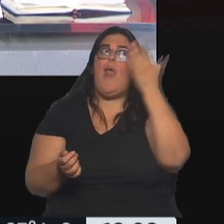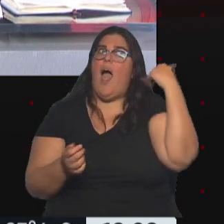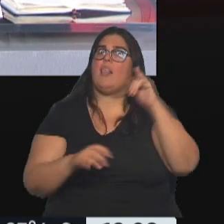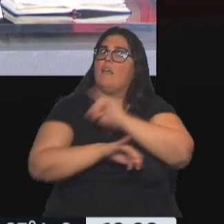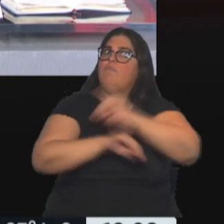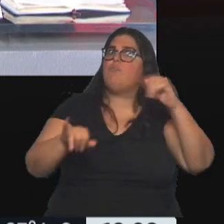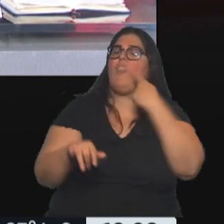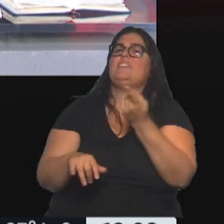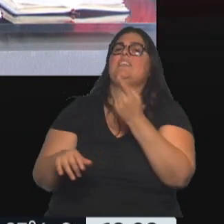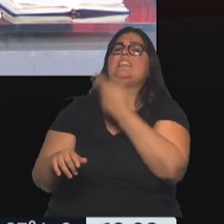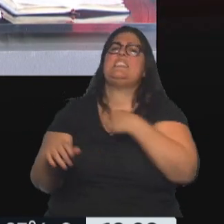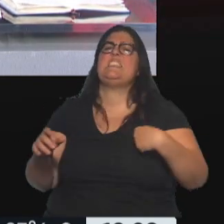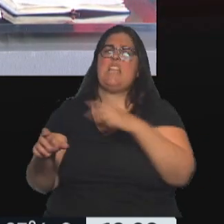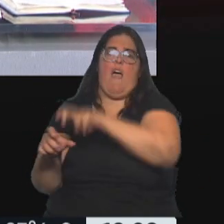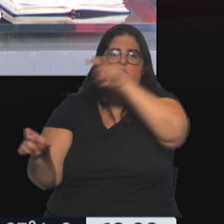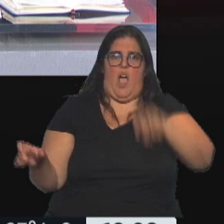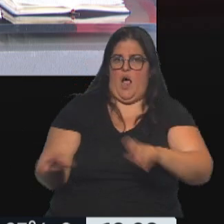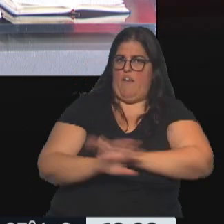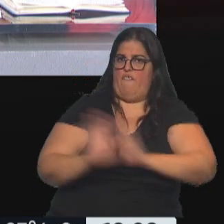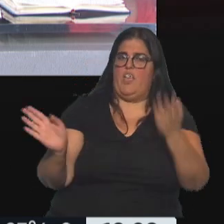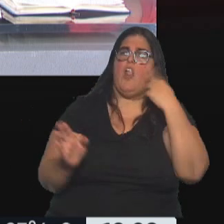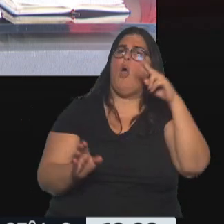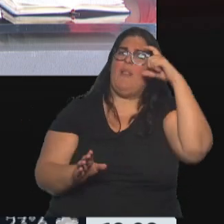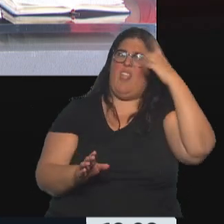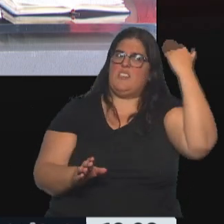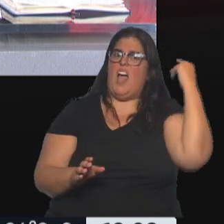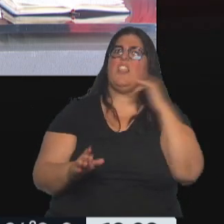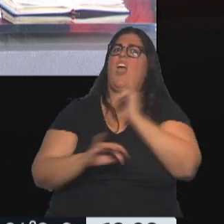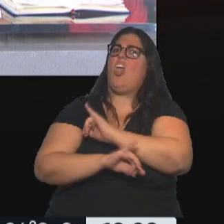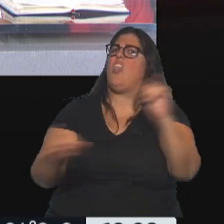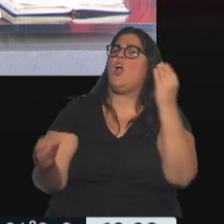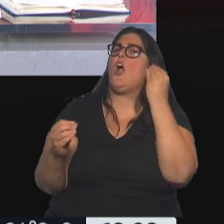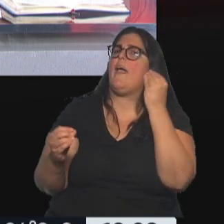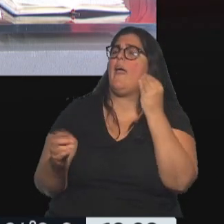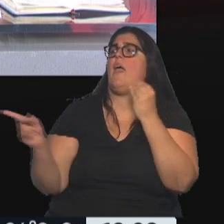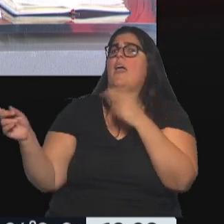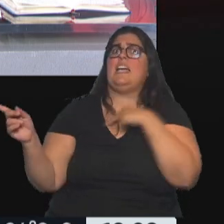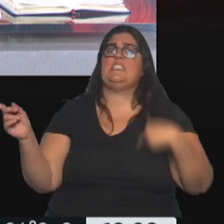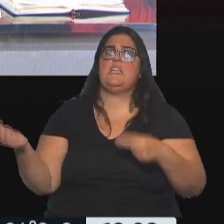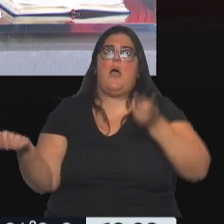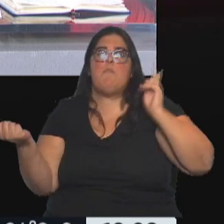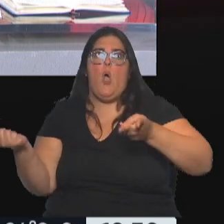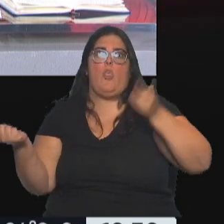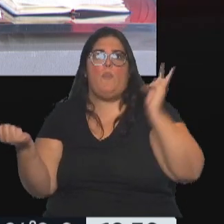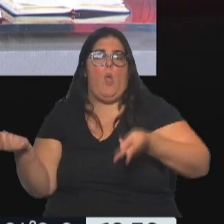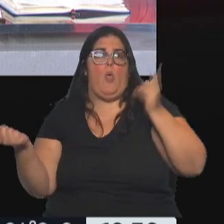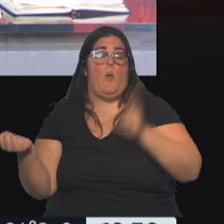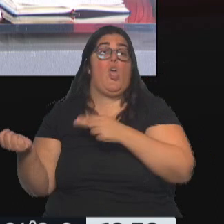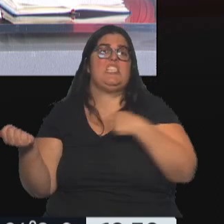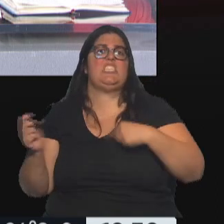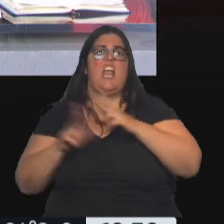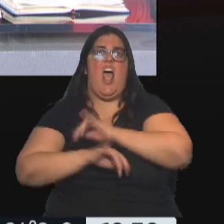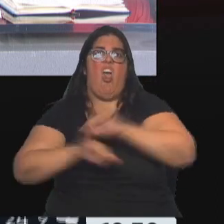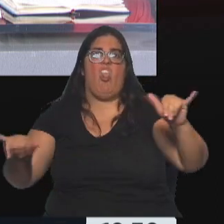iba de China, se fue, si mal no recuerdo, en el 2010, diciendo que lo hacía por las prohibiciones. Lo que se decía desde China es, bueno, no